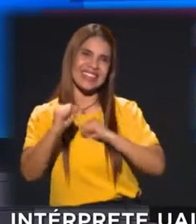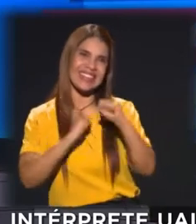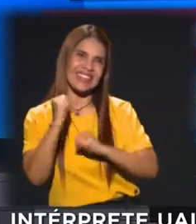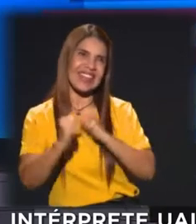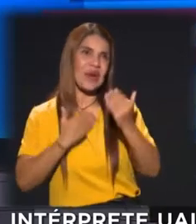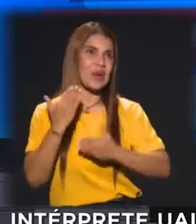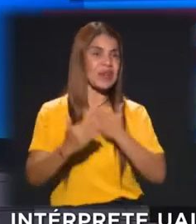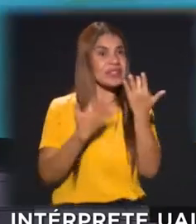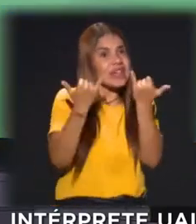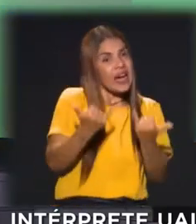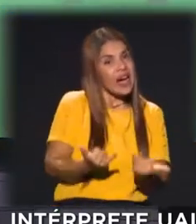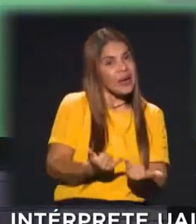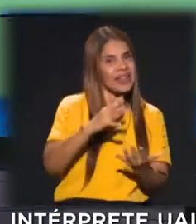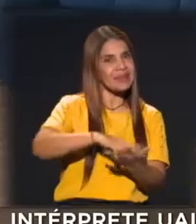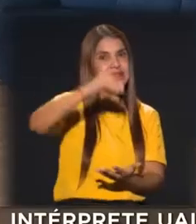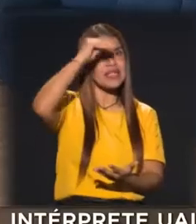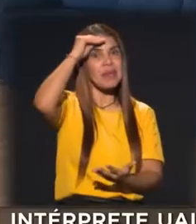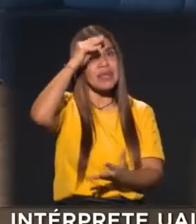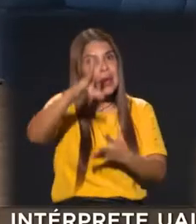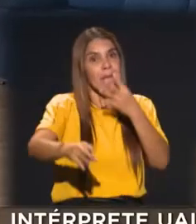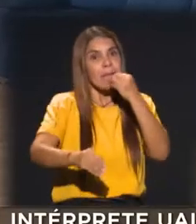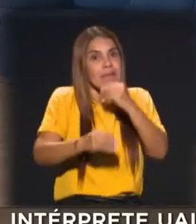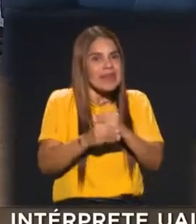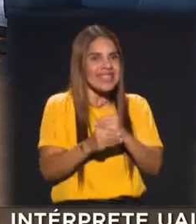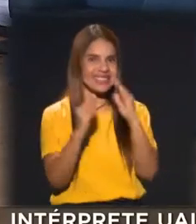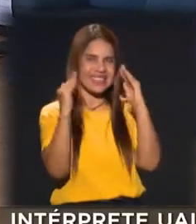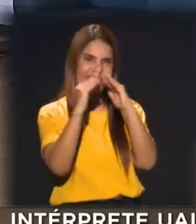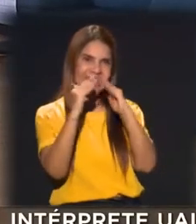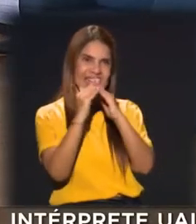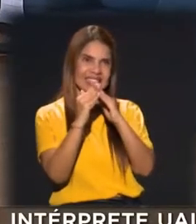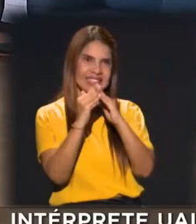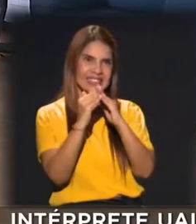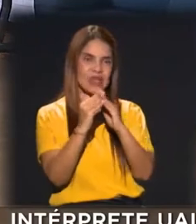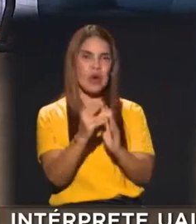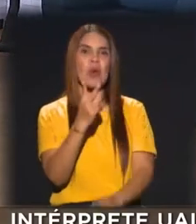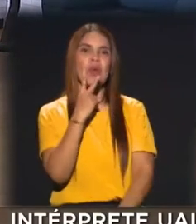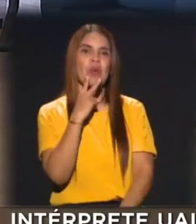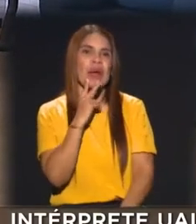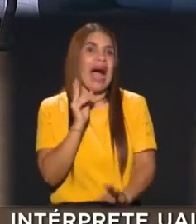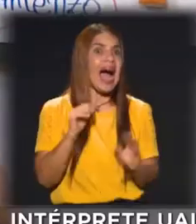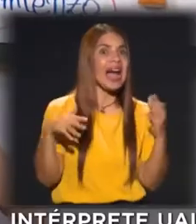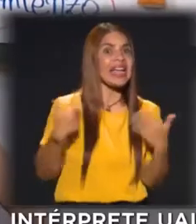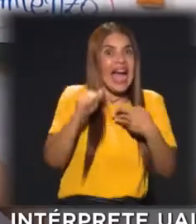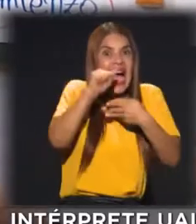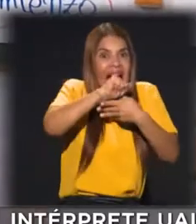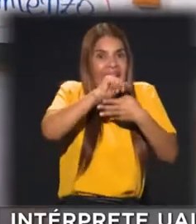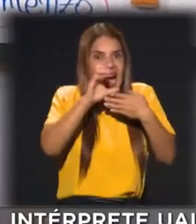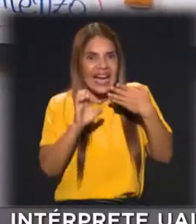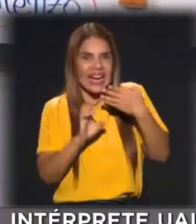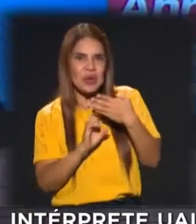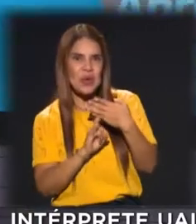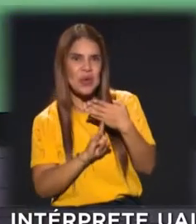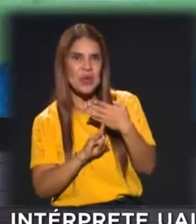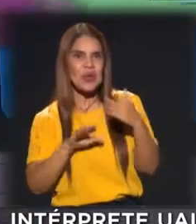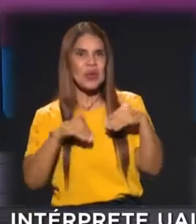disfrutar. Ahora vamos a aprender más en casa. Vamos a bailar las vocales. Perfecto, las vocales. Dice así, yo